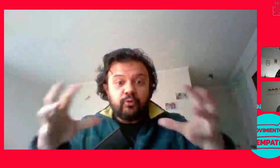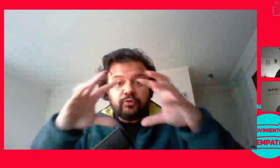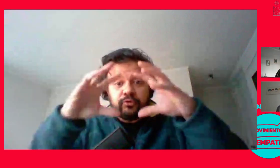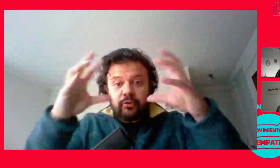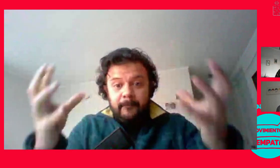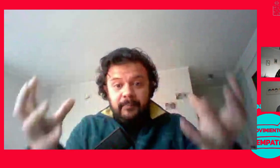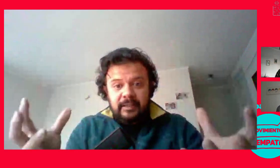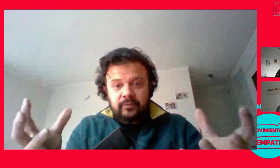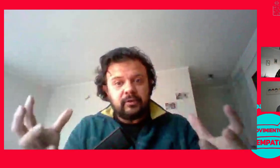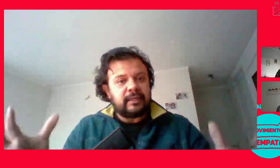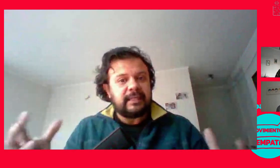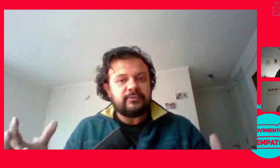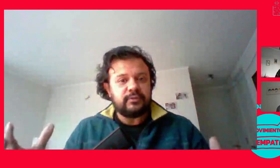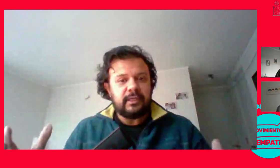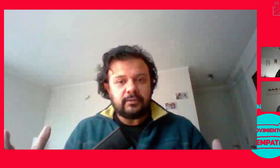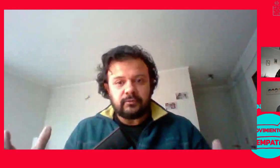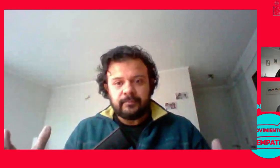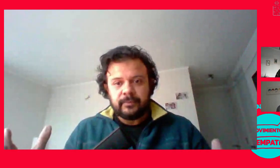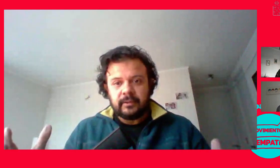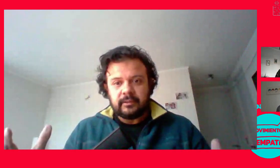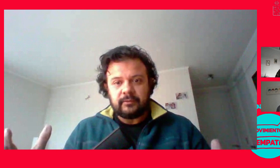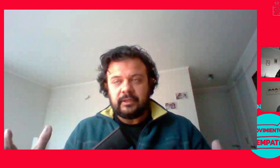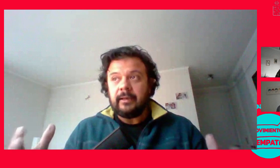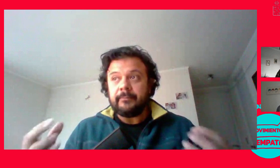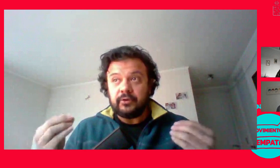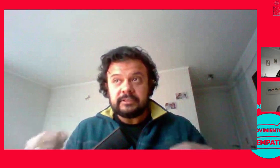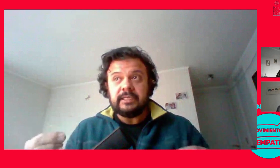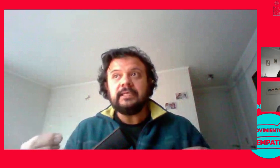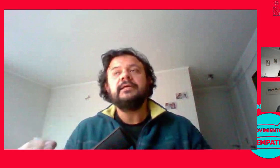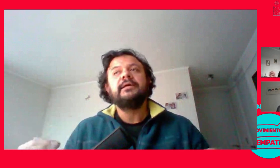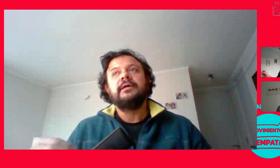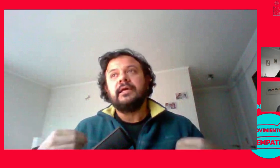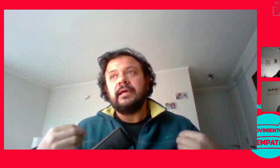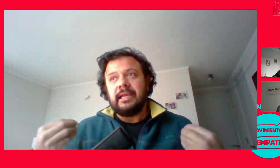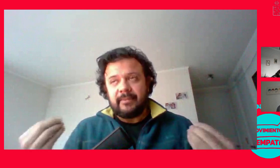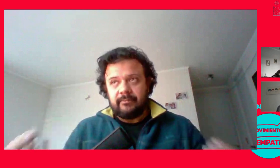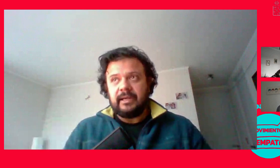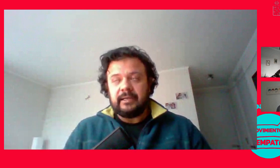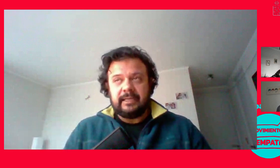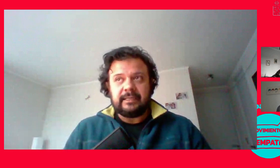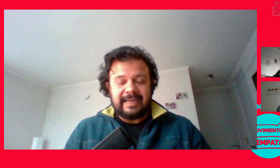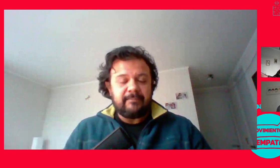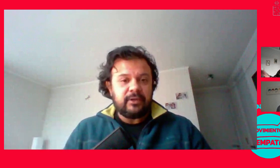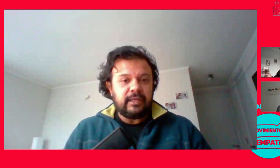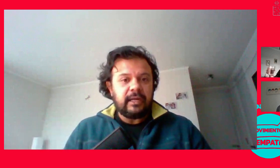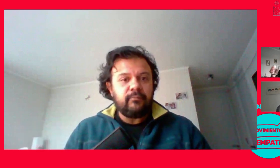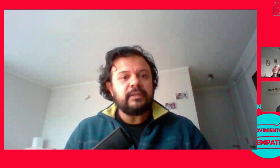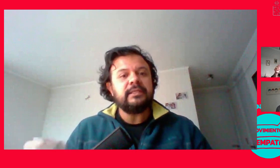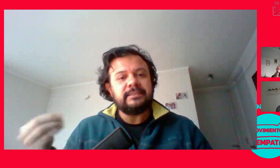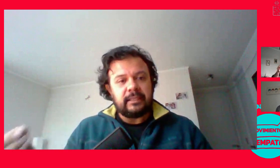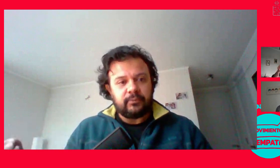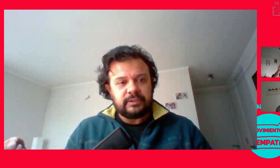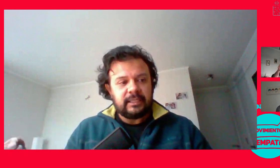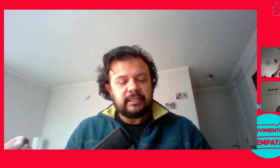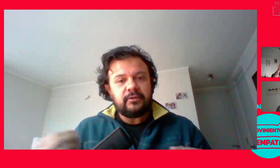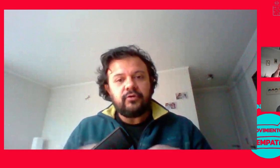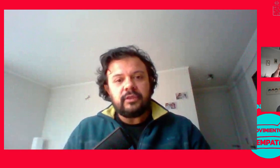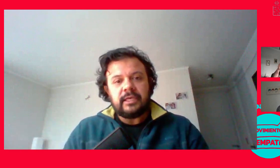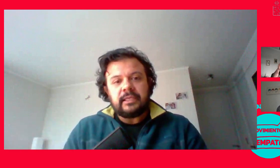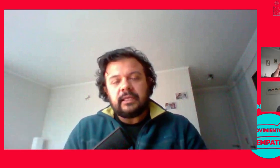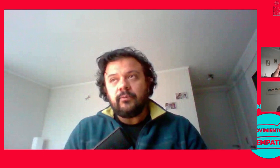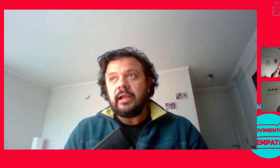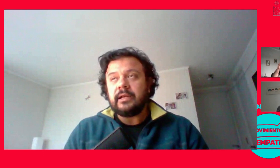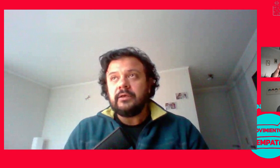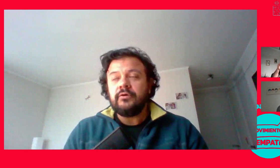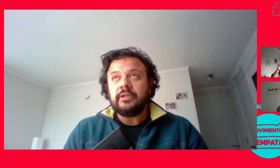un conjunto completo de lo que está sucediendo. ¿Te fijas? Pero en Chile, la gran mayoría de las muestras se depositan en esto y